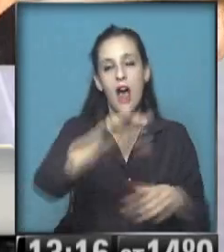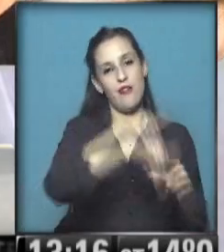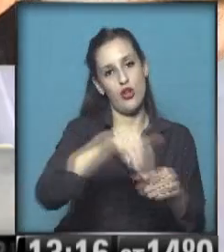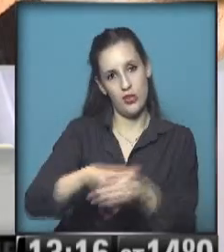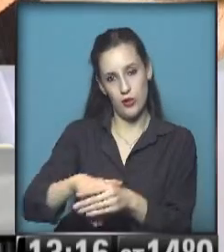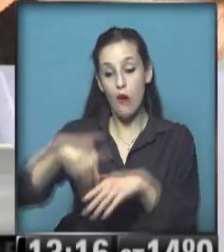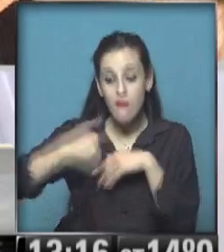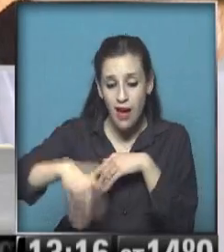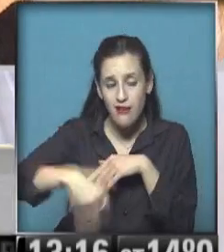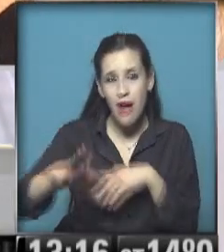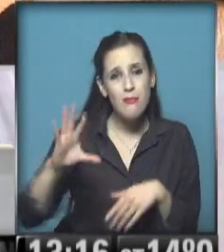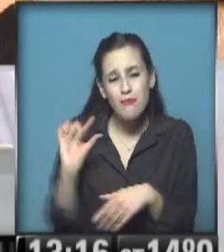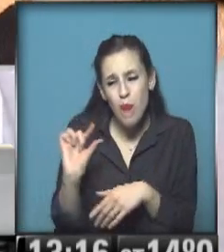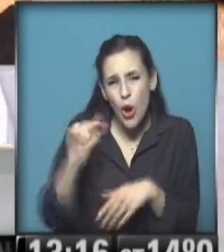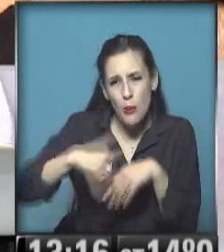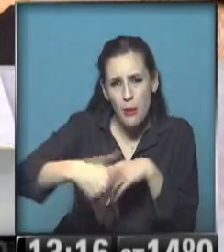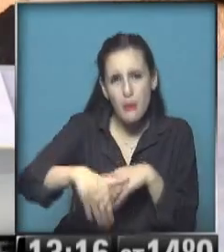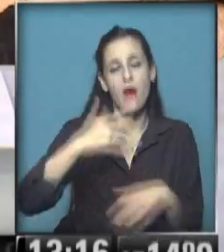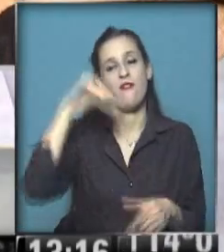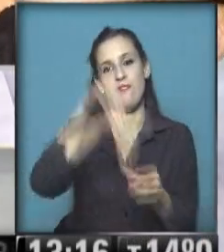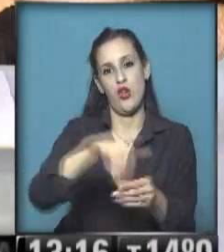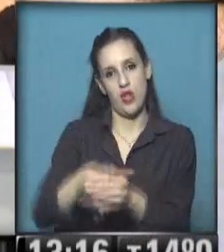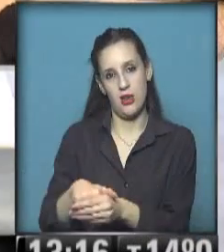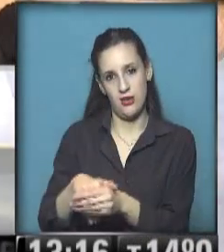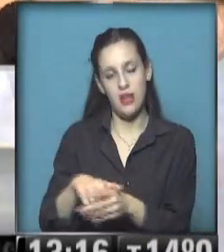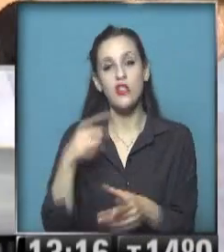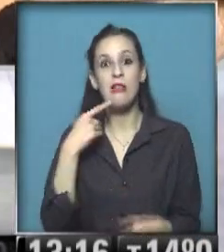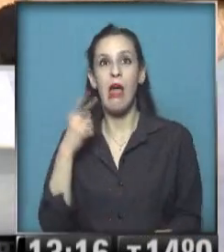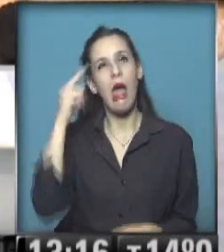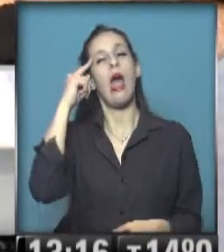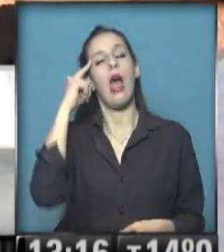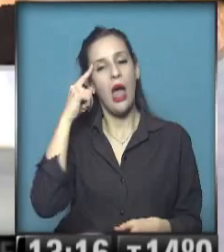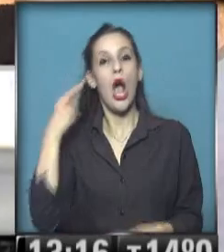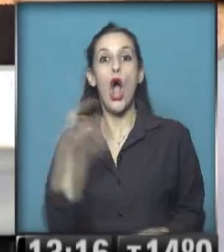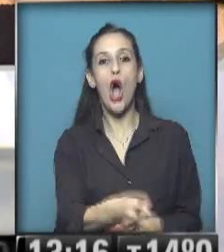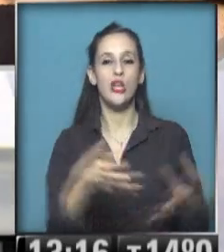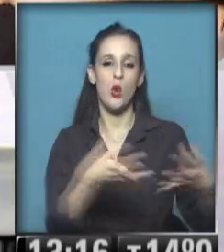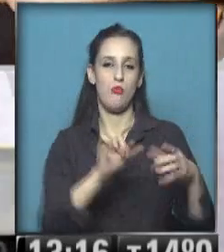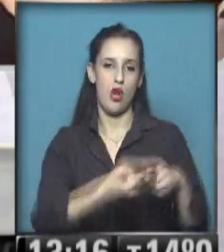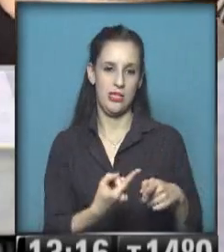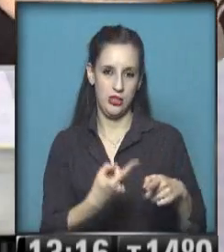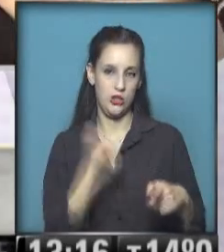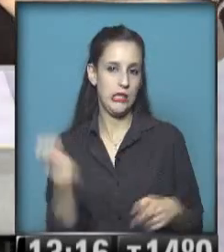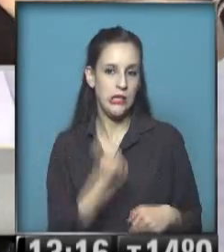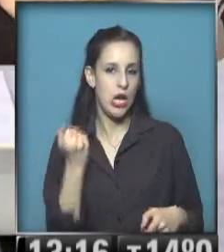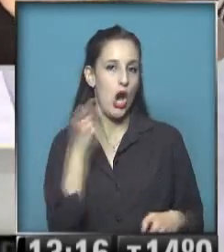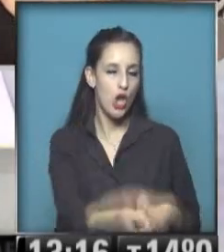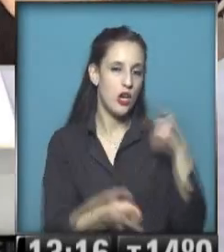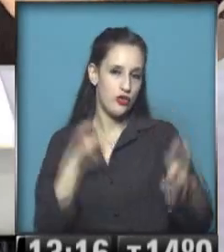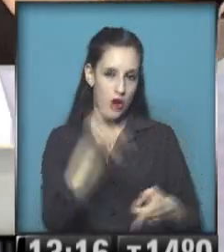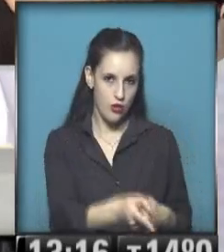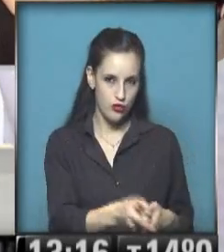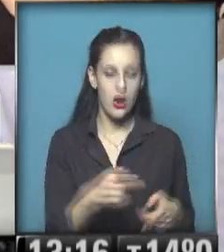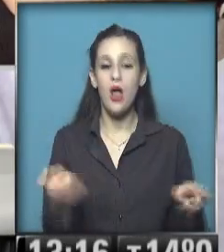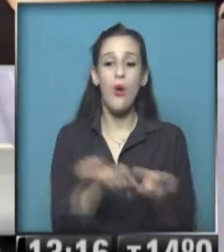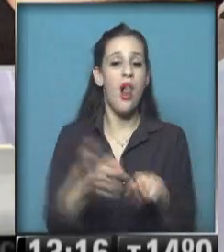días de las PASO. Totalmente. Y la idea es perjudicar a un partido. Insisto, como lo he dicho en todos los medios gráficos